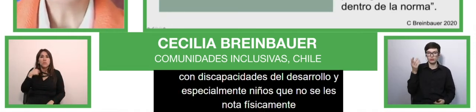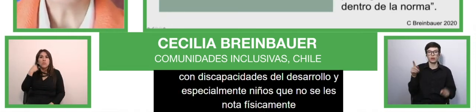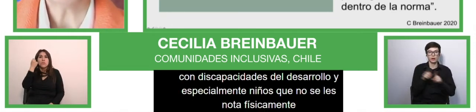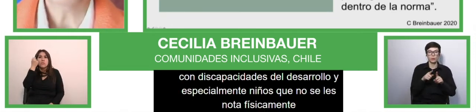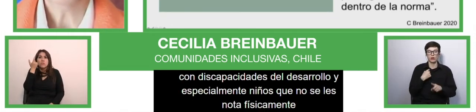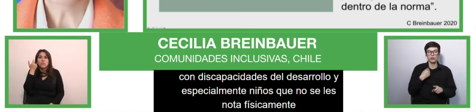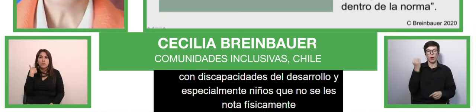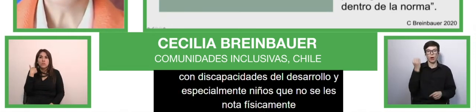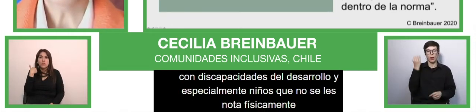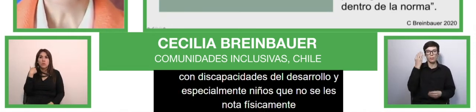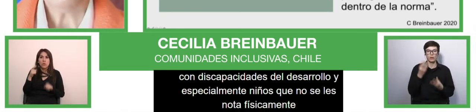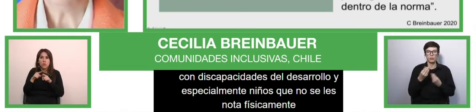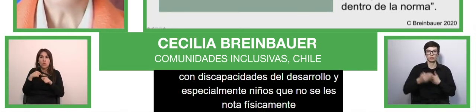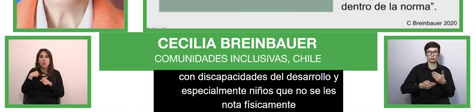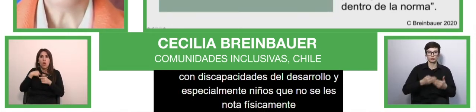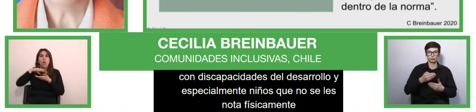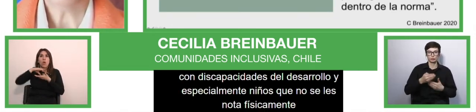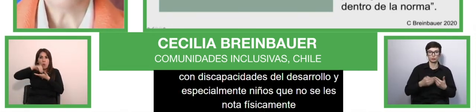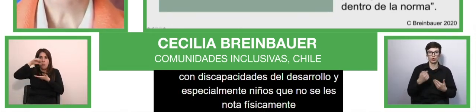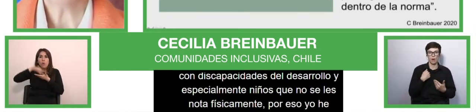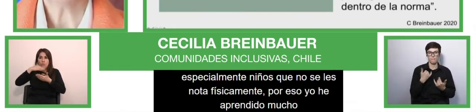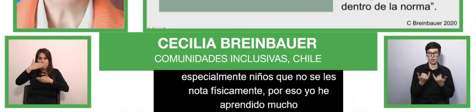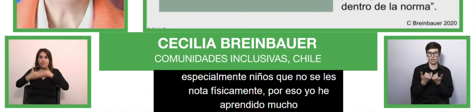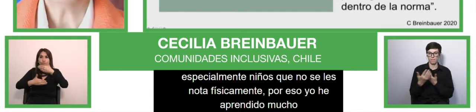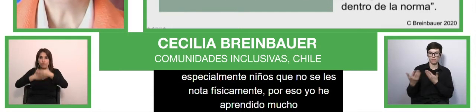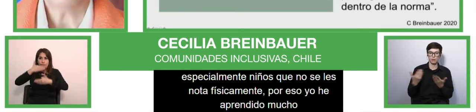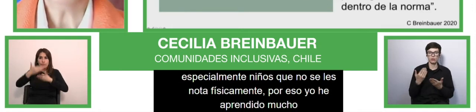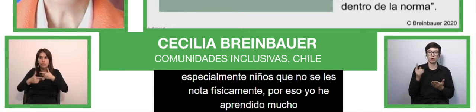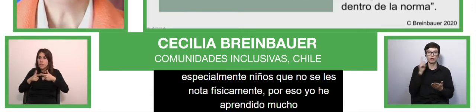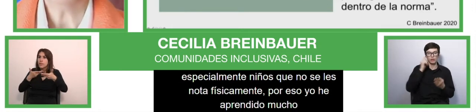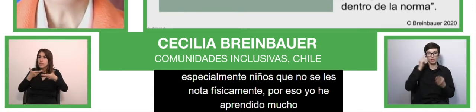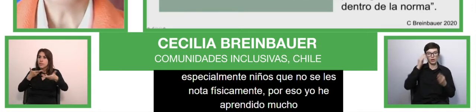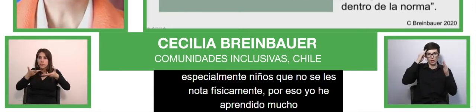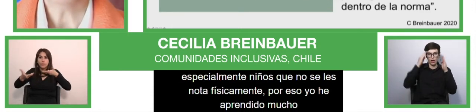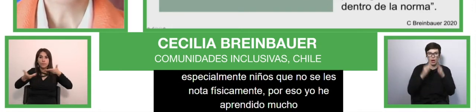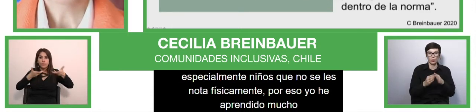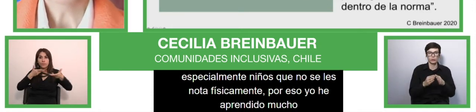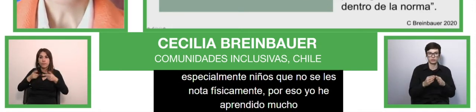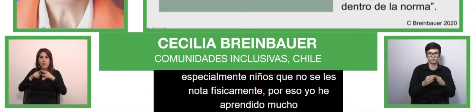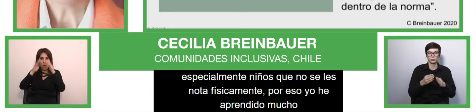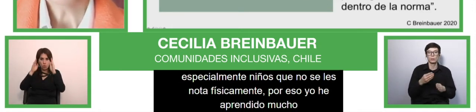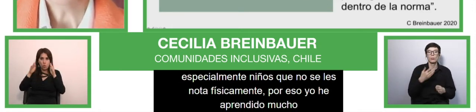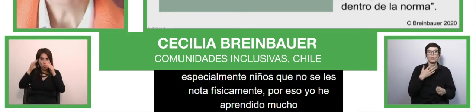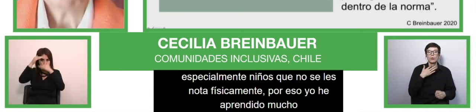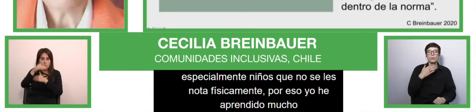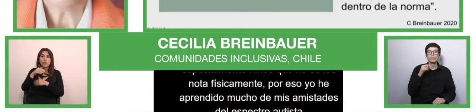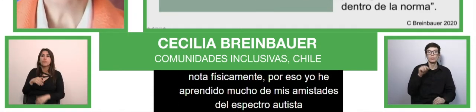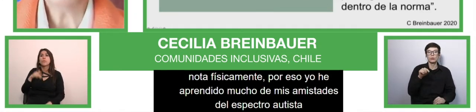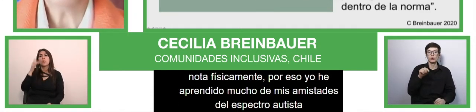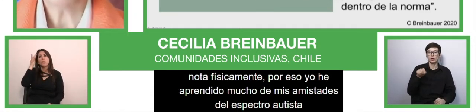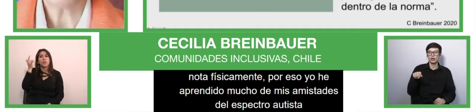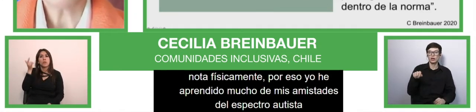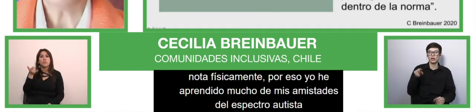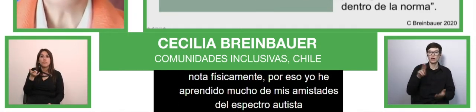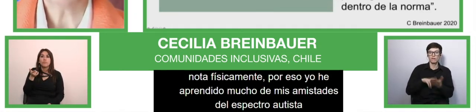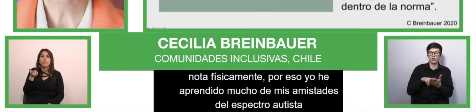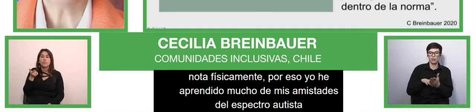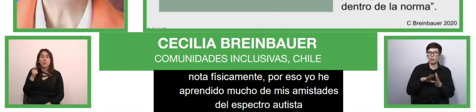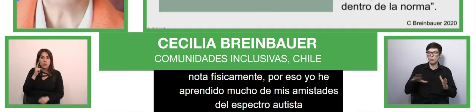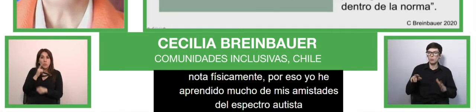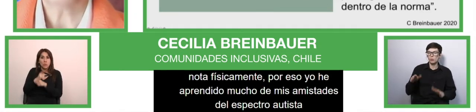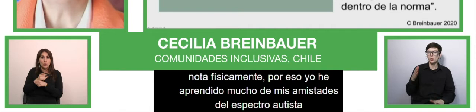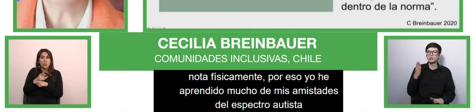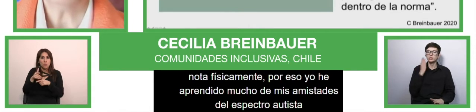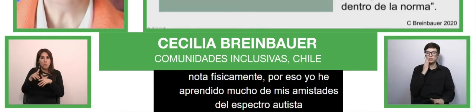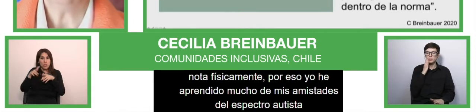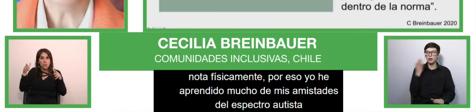aprendido mucho de mis amistades del espectro autista mis amistades autistas que estén muy generosamente han